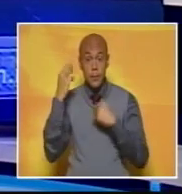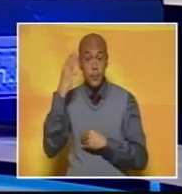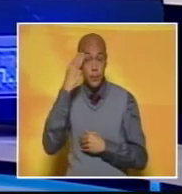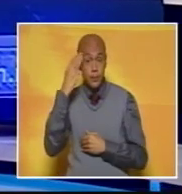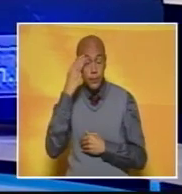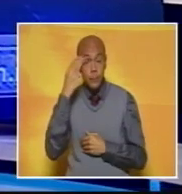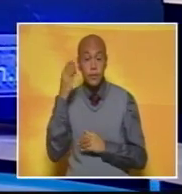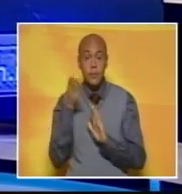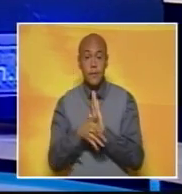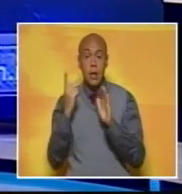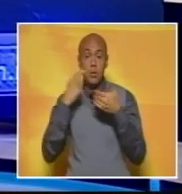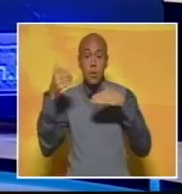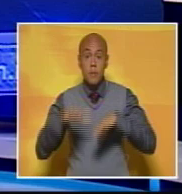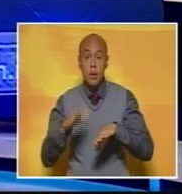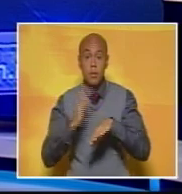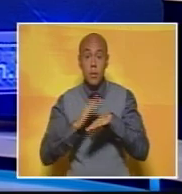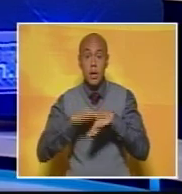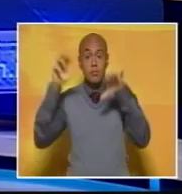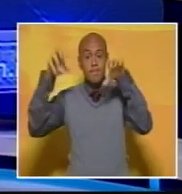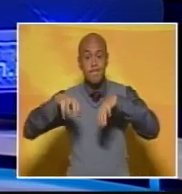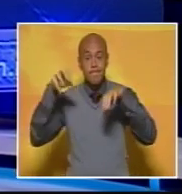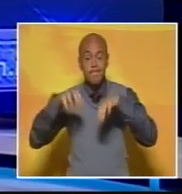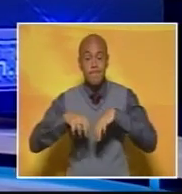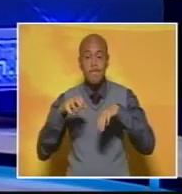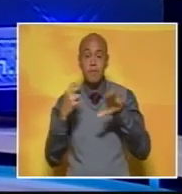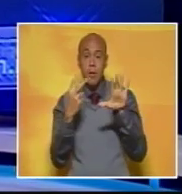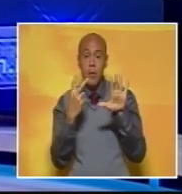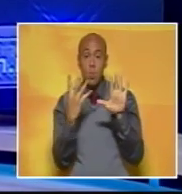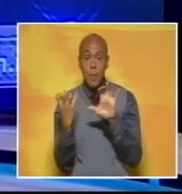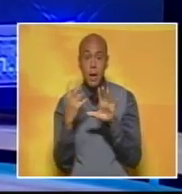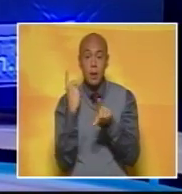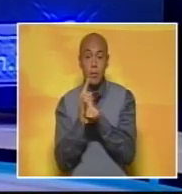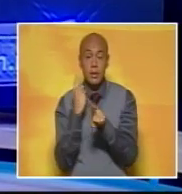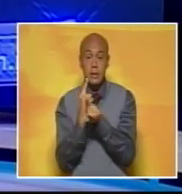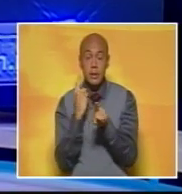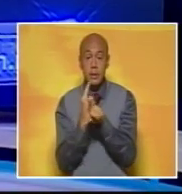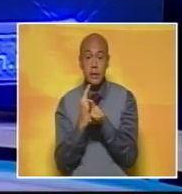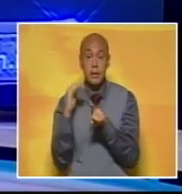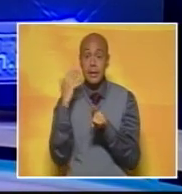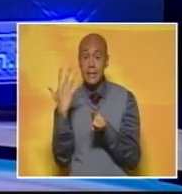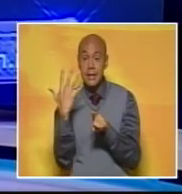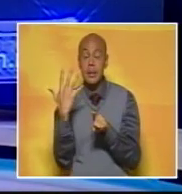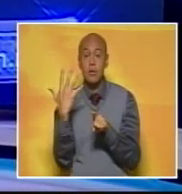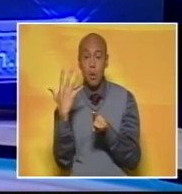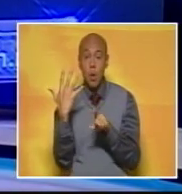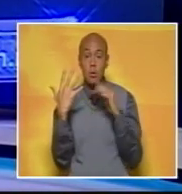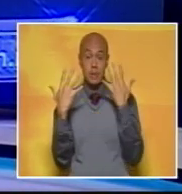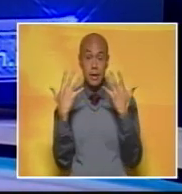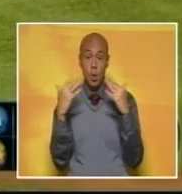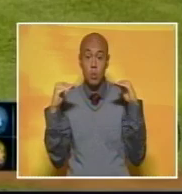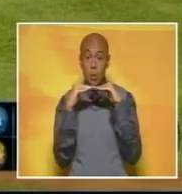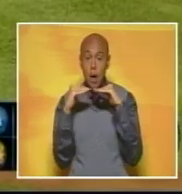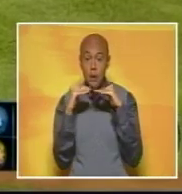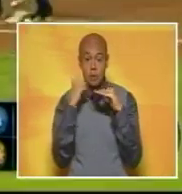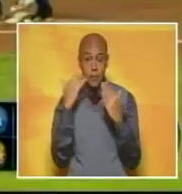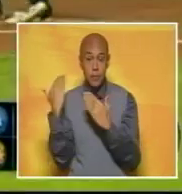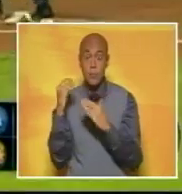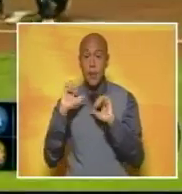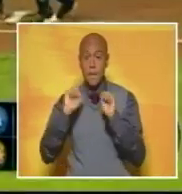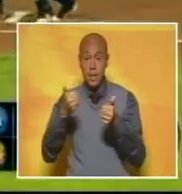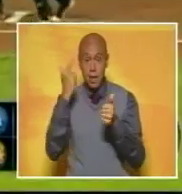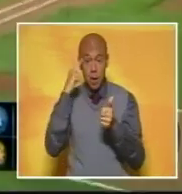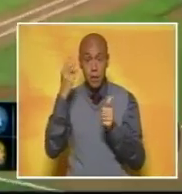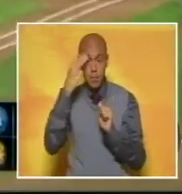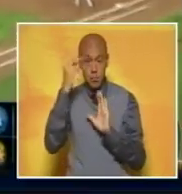Magallanes fue suspendido por lluvia luego del noveno inning, con la pizarra igualada a 5 carreras. Los navineros comenzaron